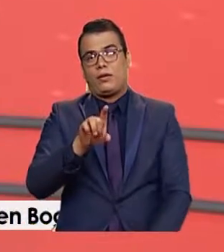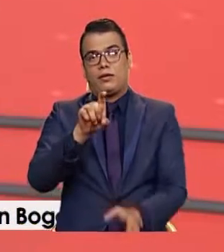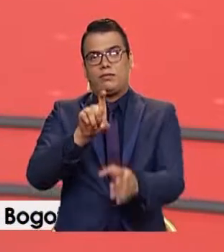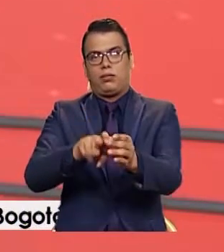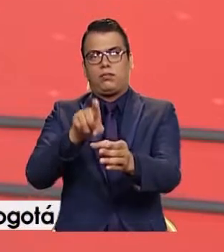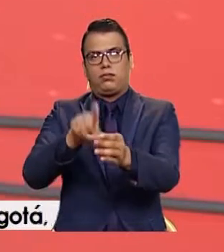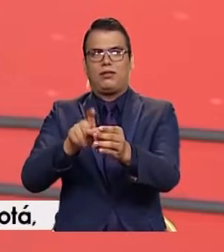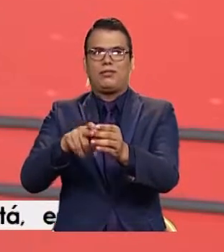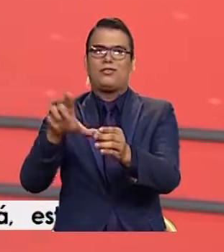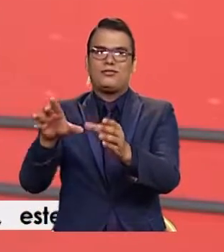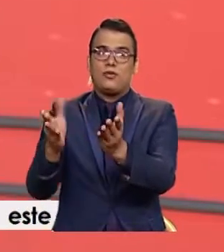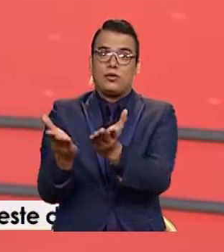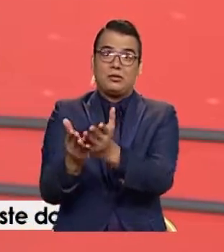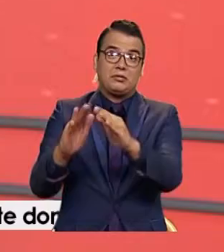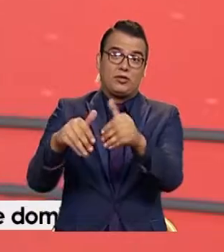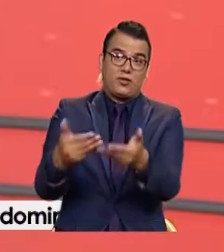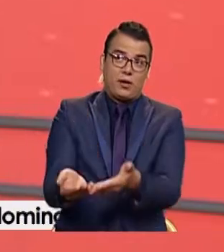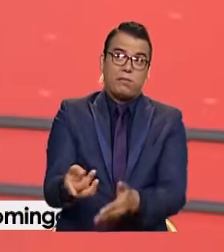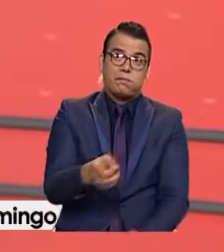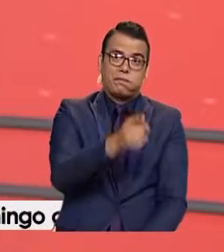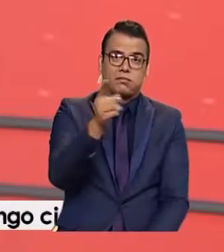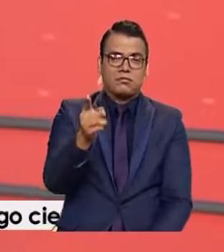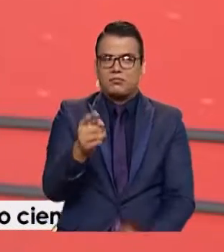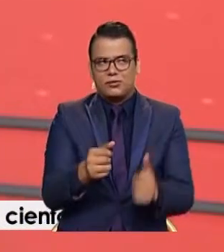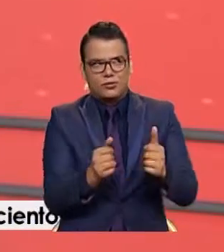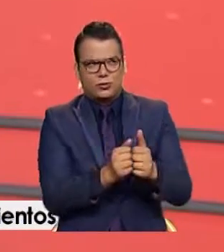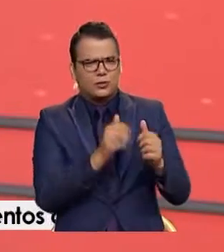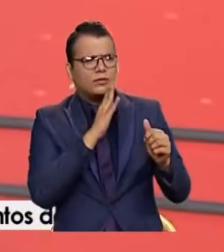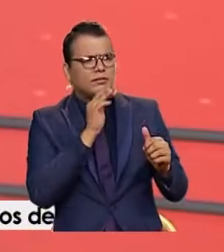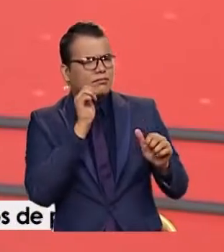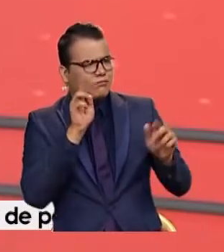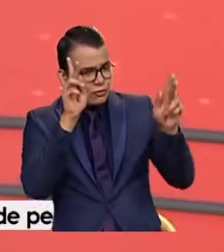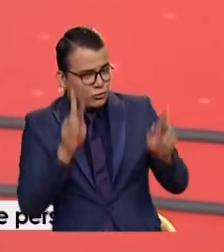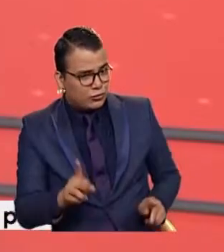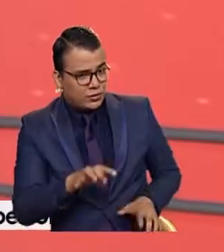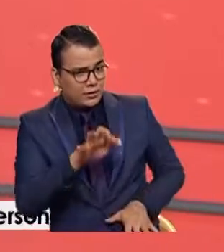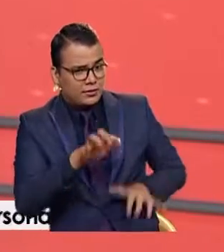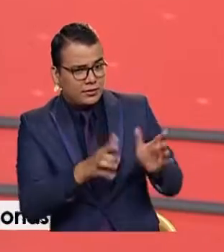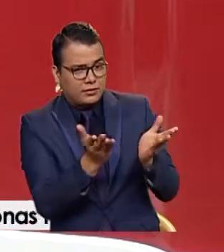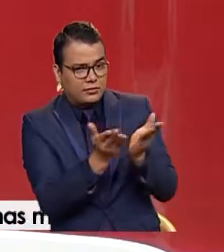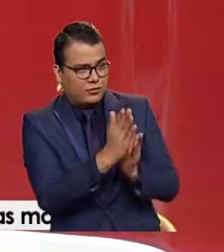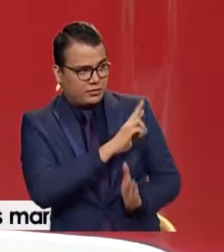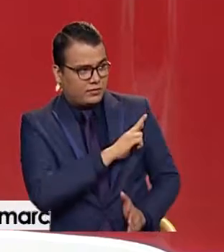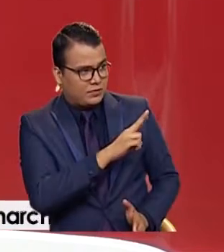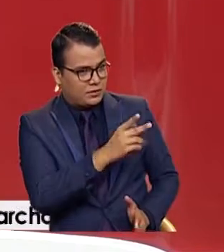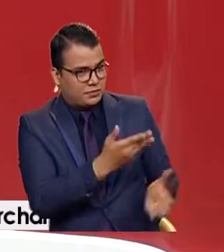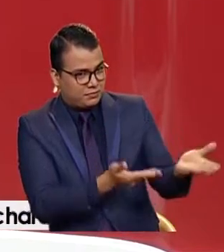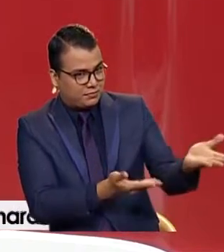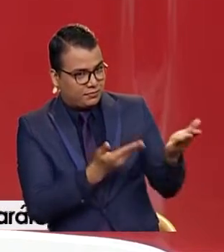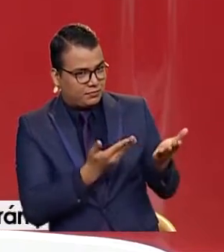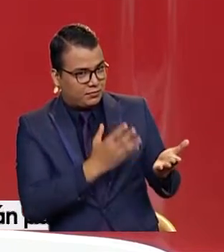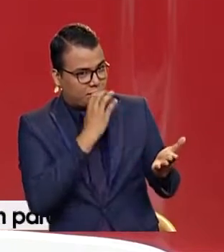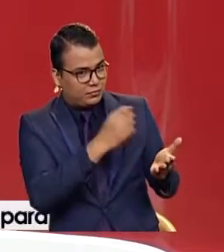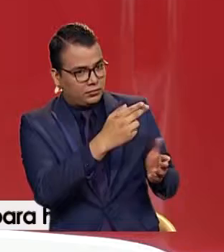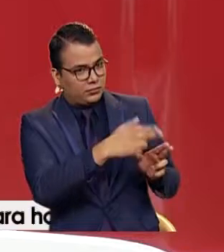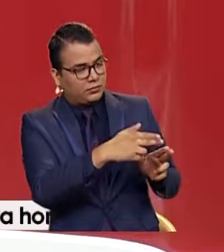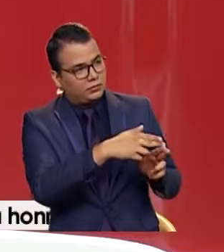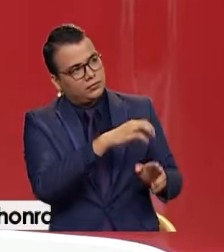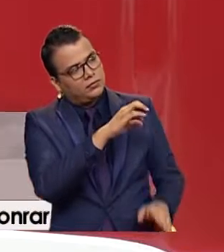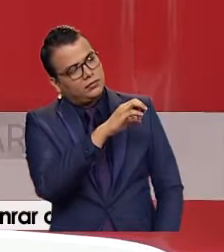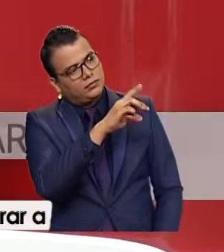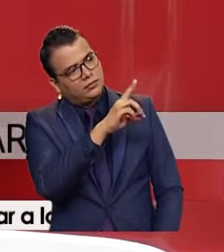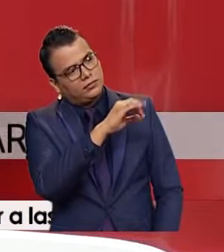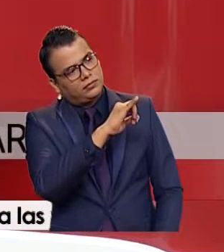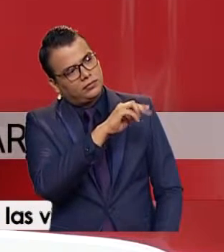secreta la educación del valle del cauca doctor o gamer de jesús gutiérrez serna bienvenido telepacífico noticias muchas gracias a